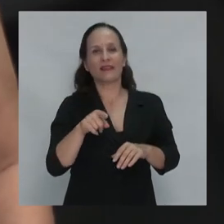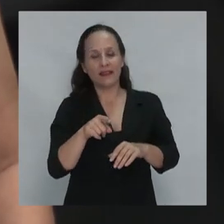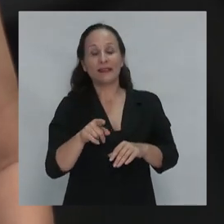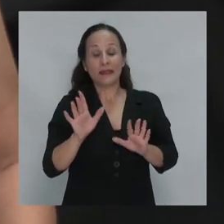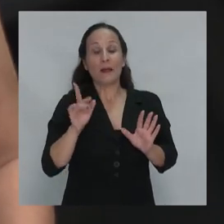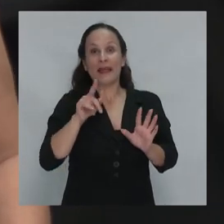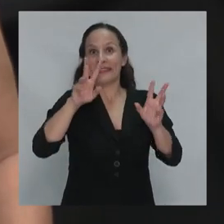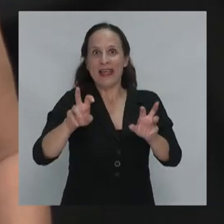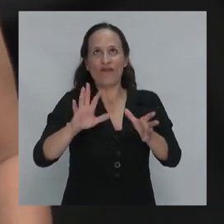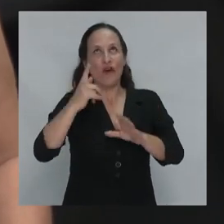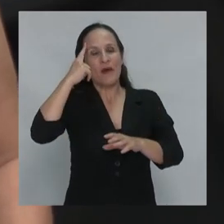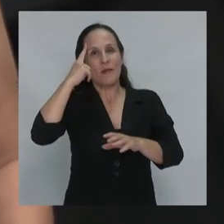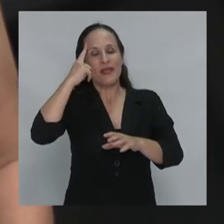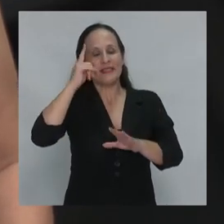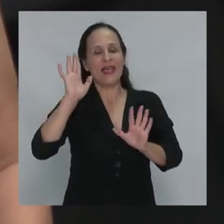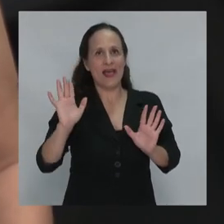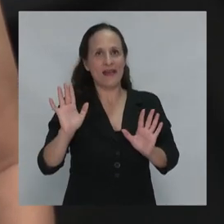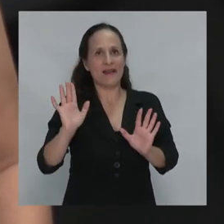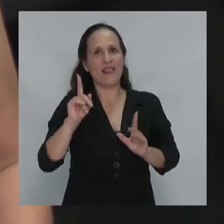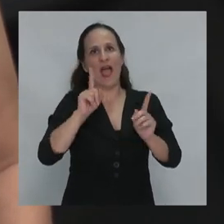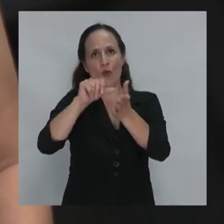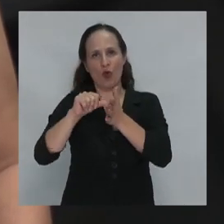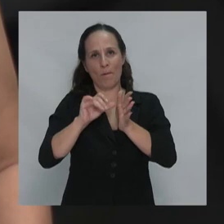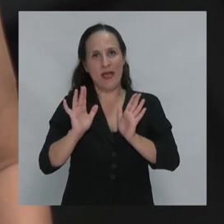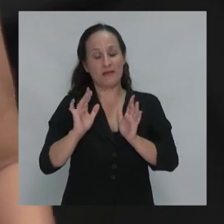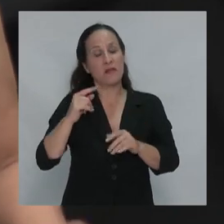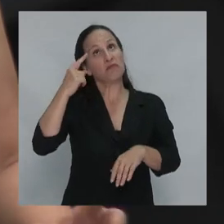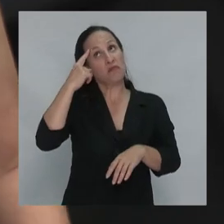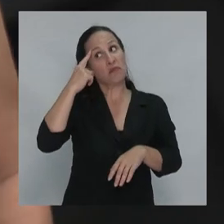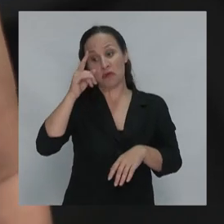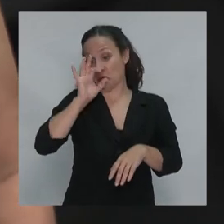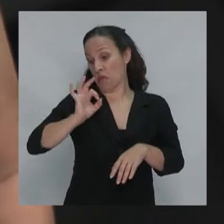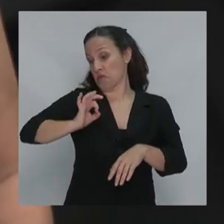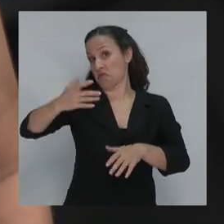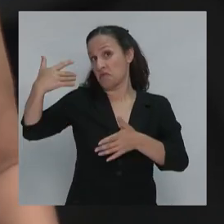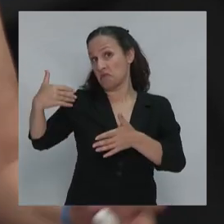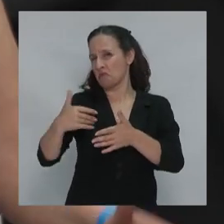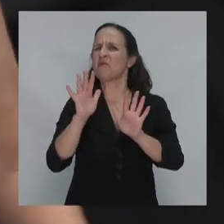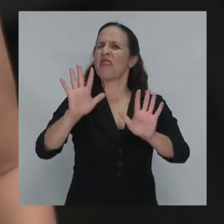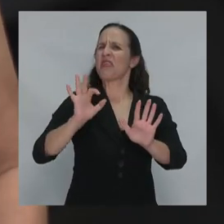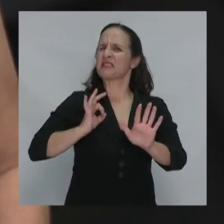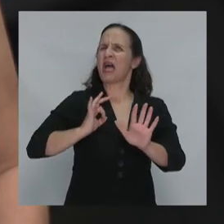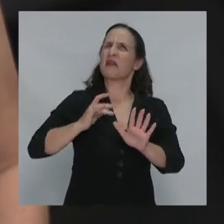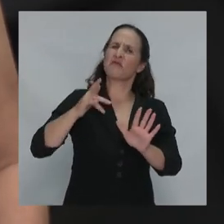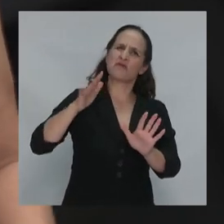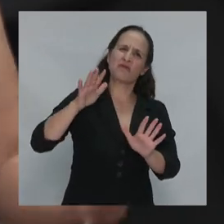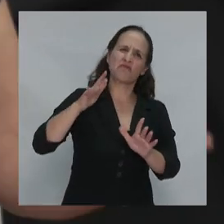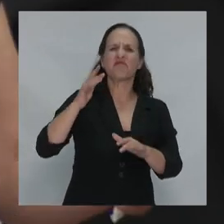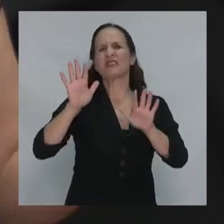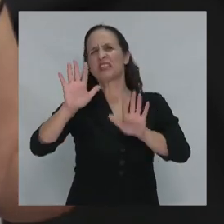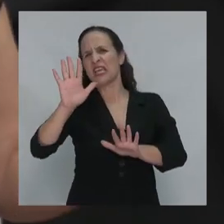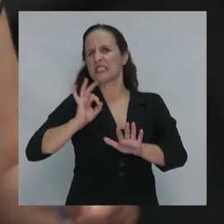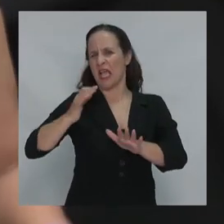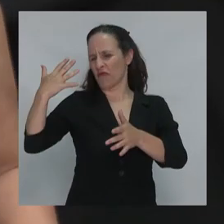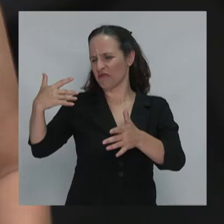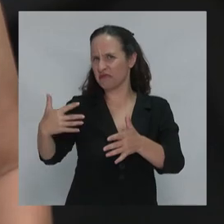tamizadas por ese pensamiento. Me parece que en los últimos años, en la última década, década y media, en